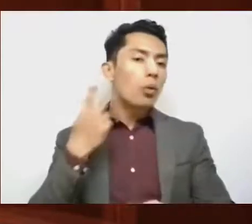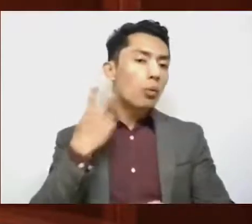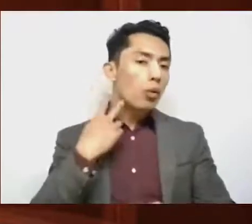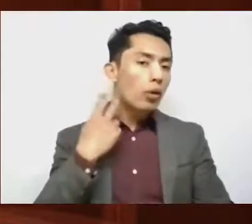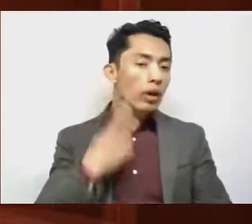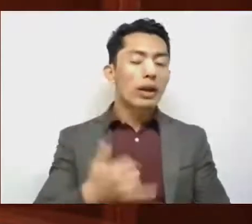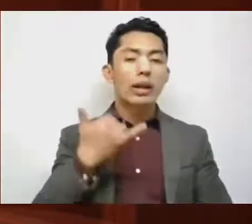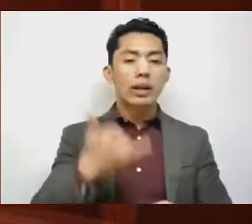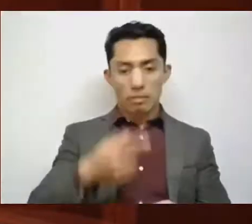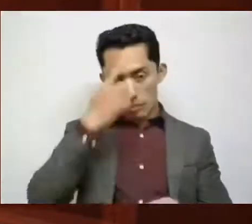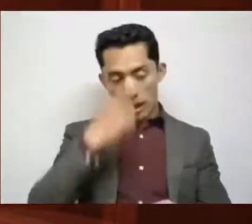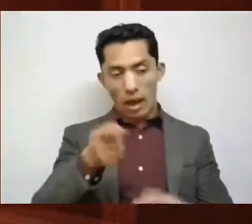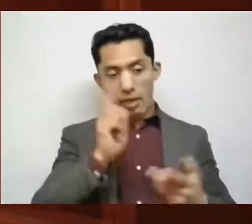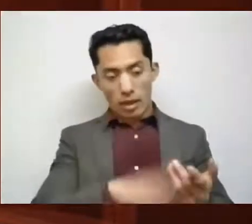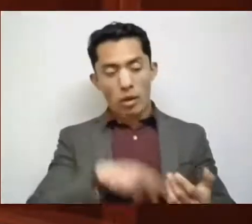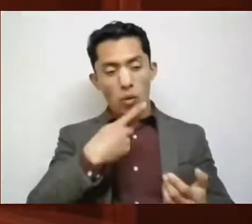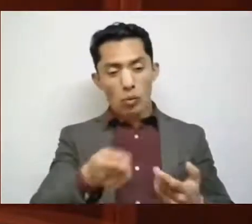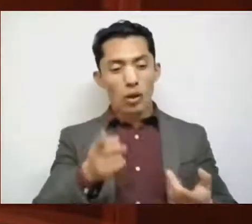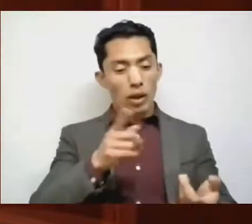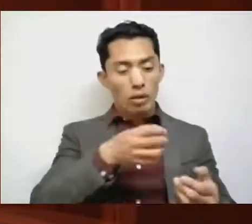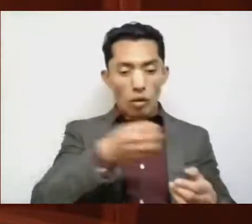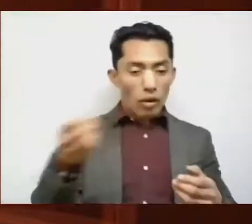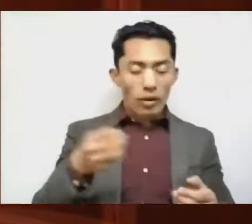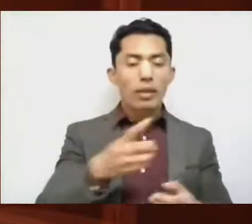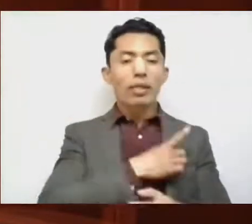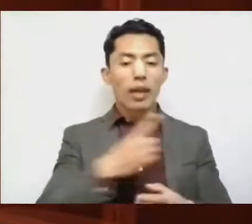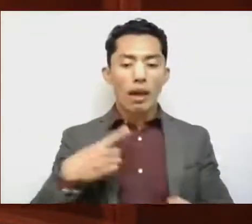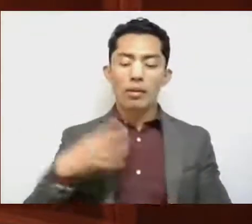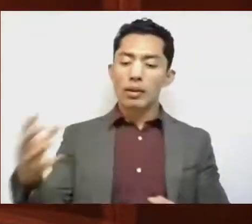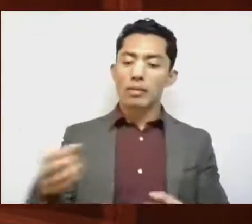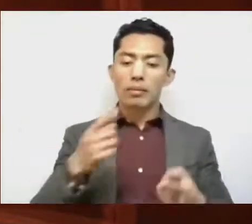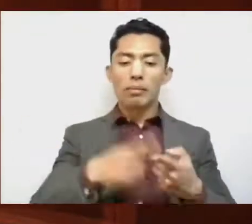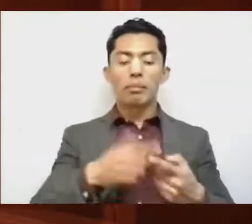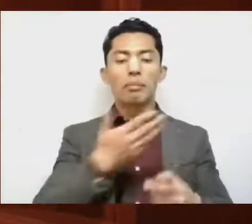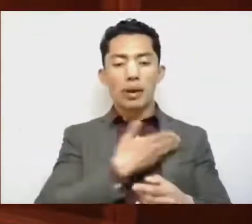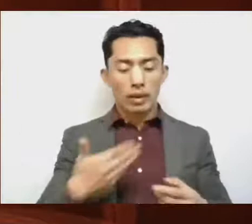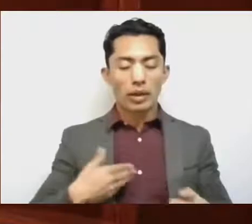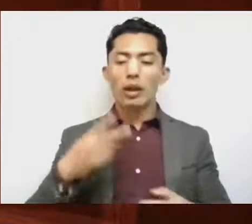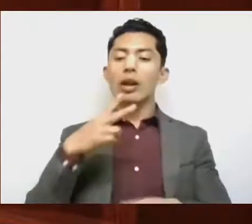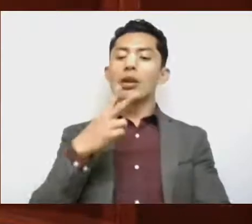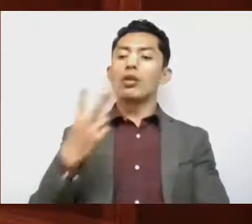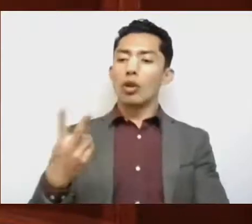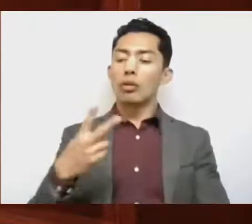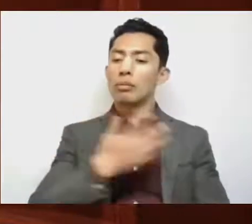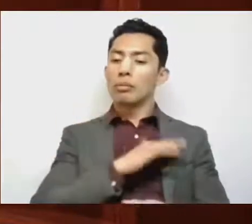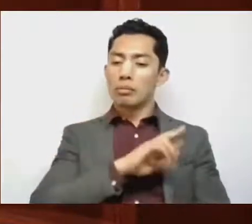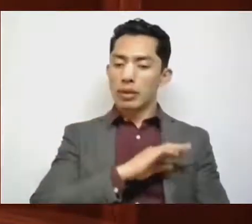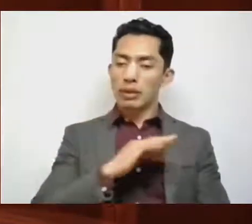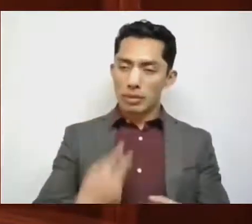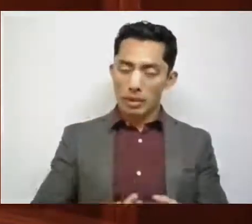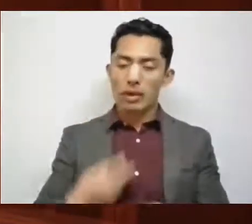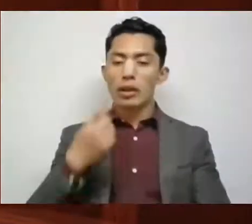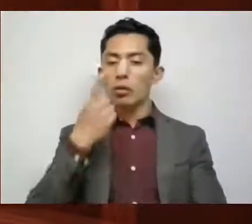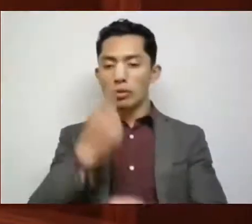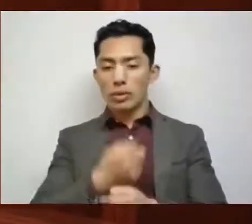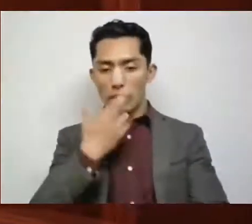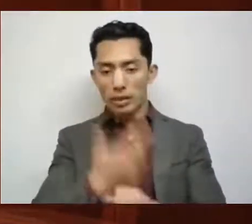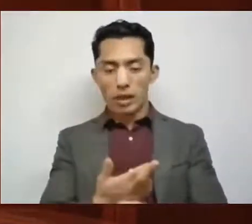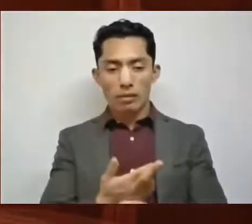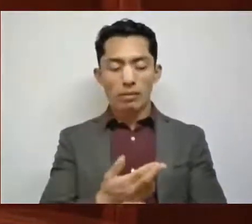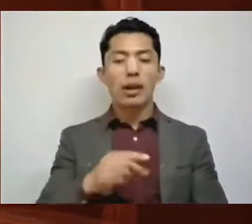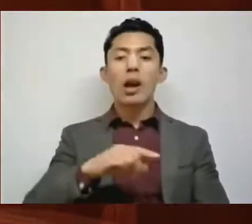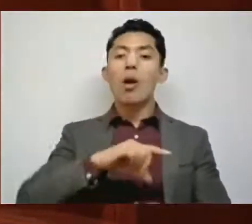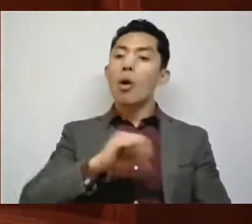que para su organización interna contará con un presidente, 2 vicepresidentes y un secretario. Los demás